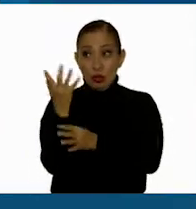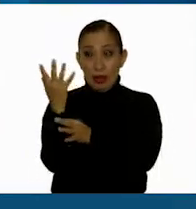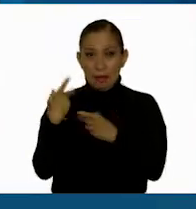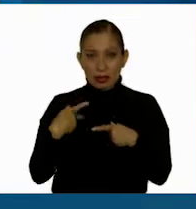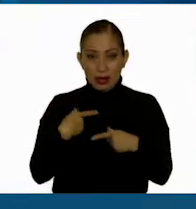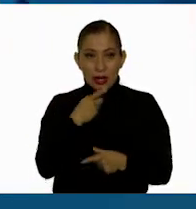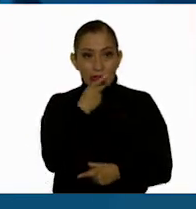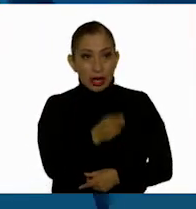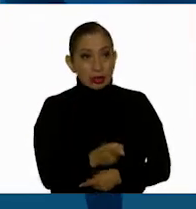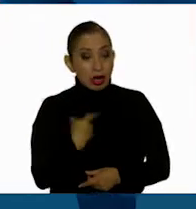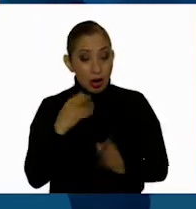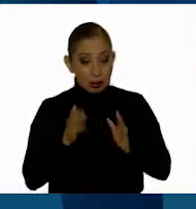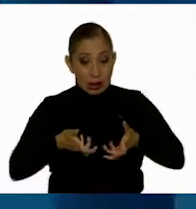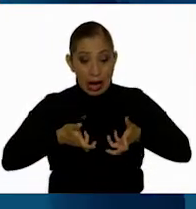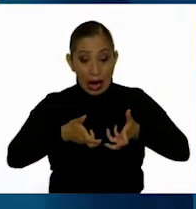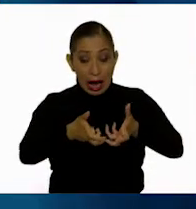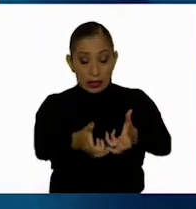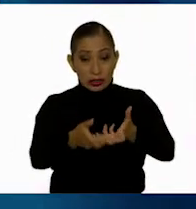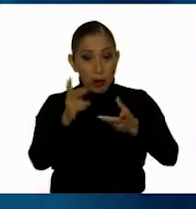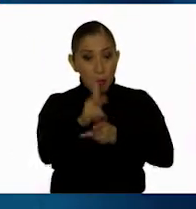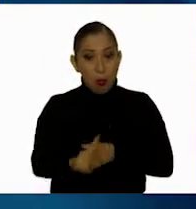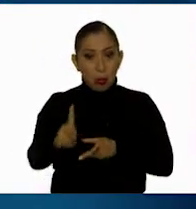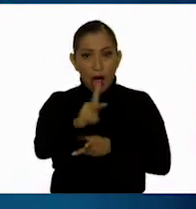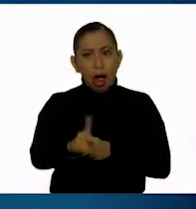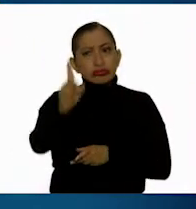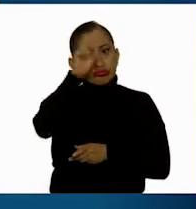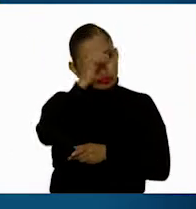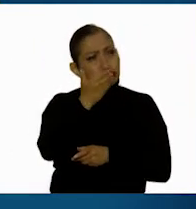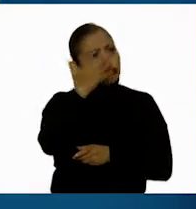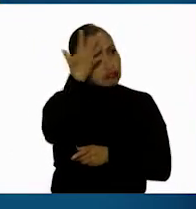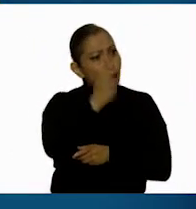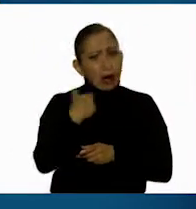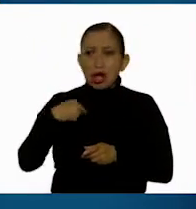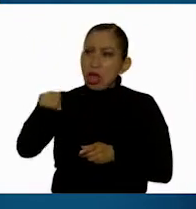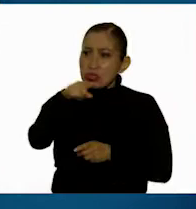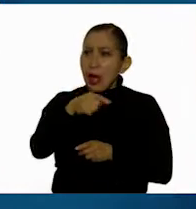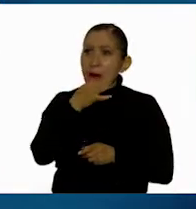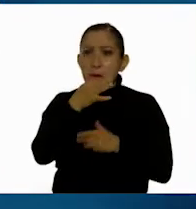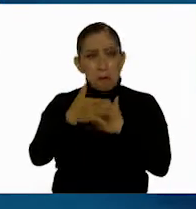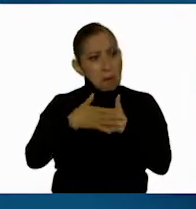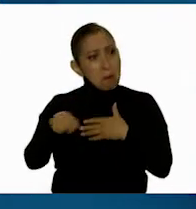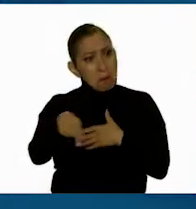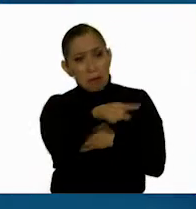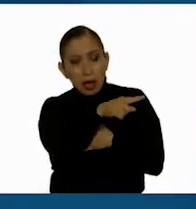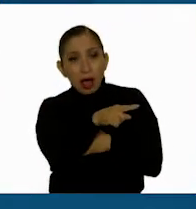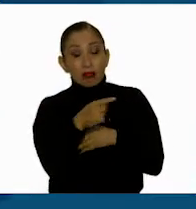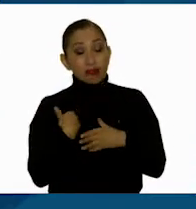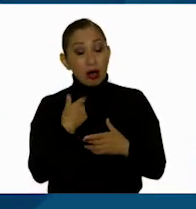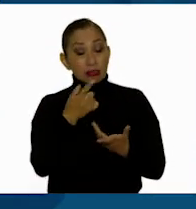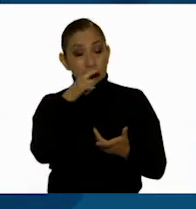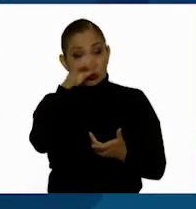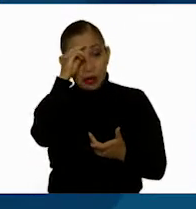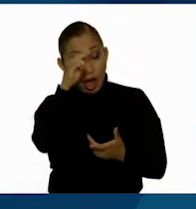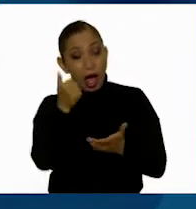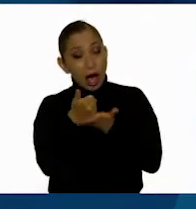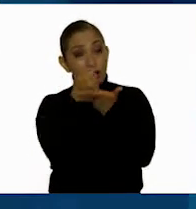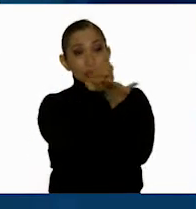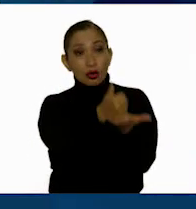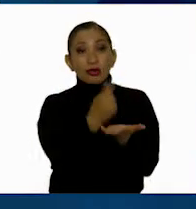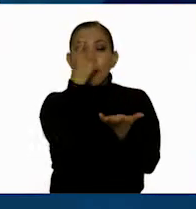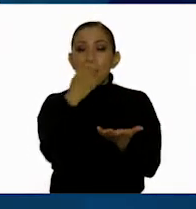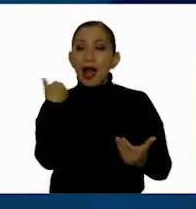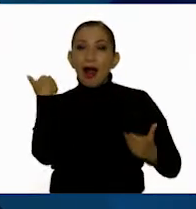los paseos públicos han sido siempre muy recomendables entre todas las naciones cultas, por lo mucho que contribuyen a